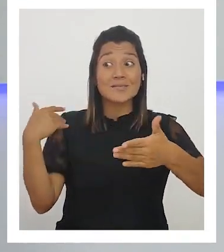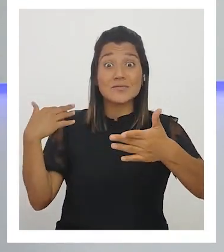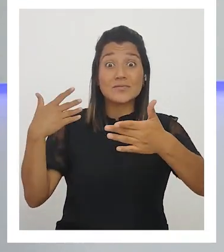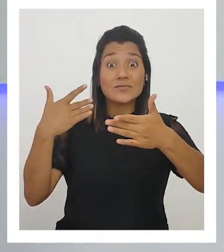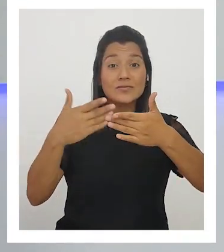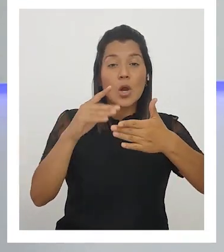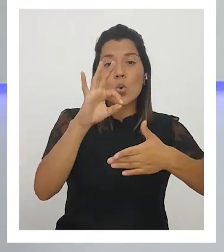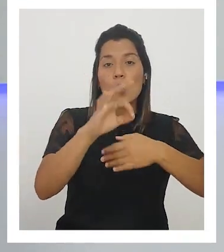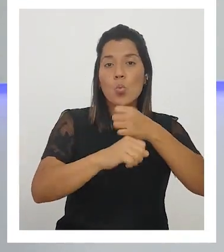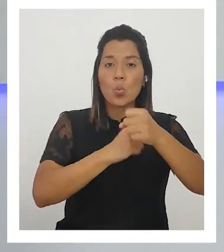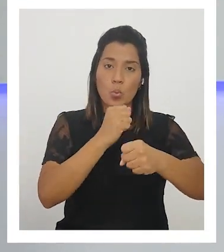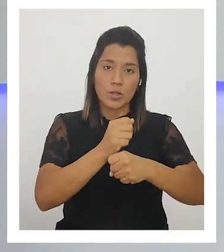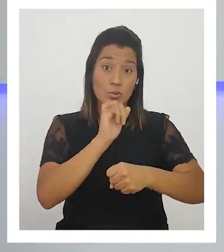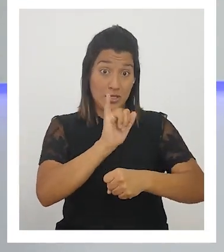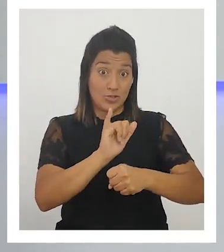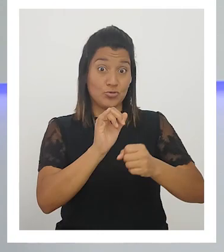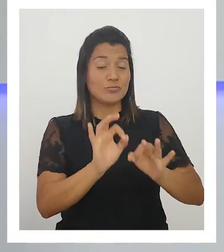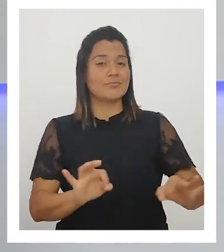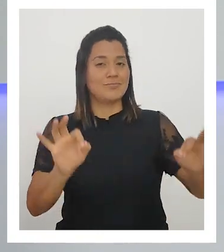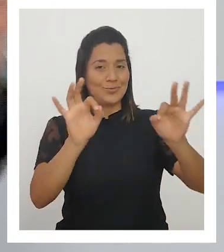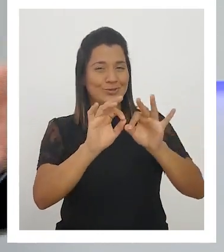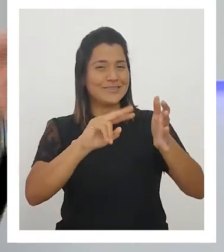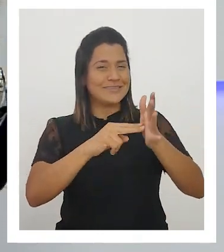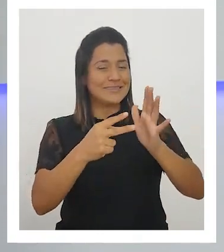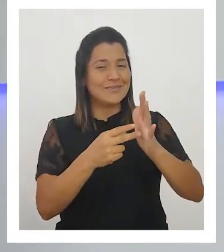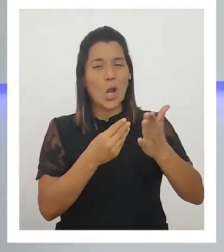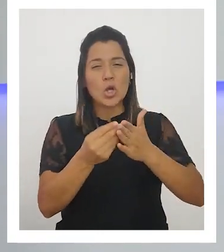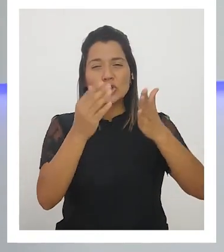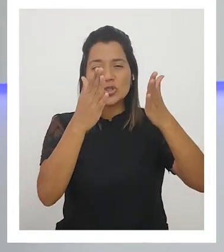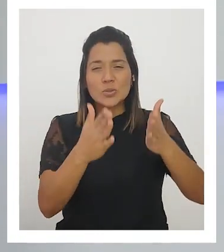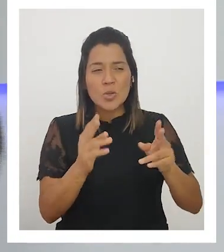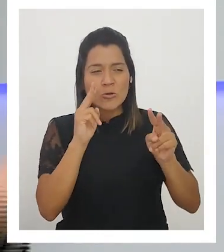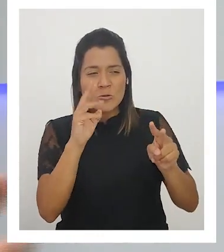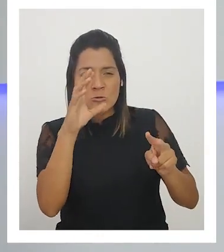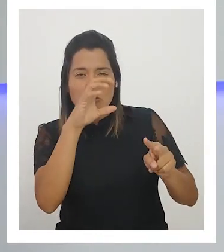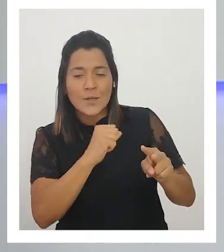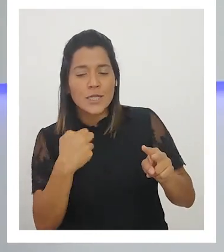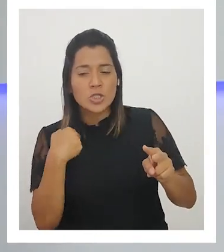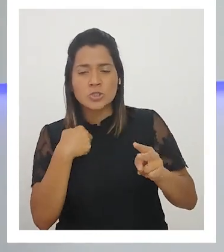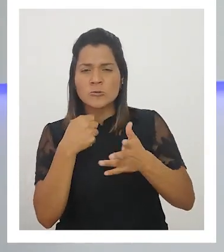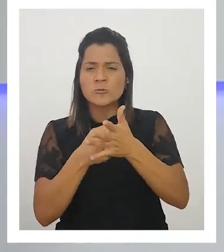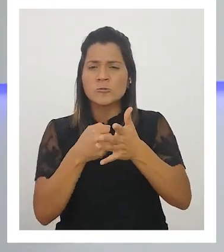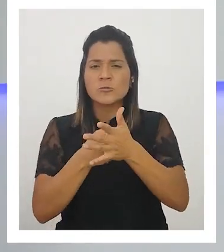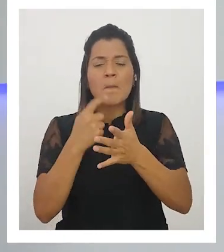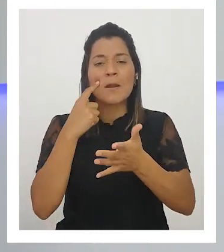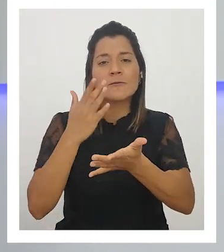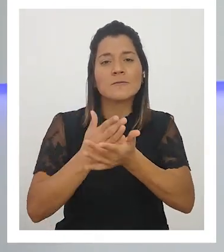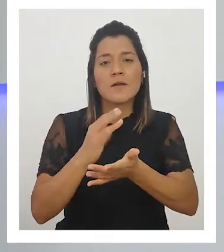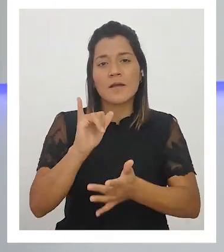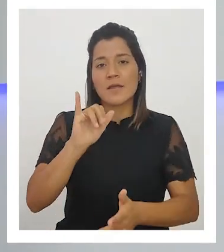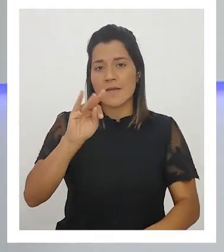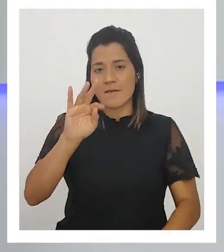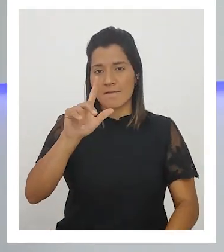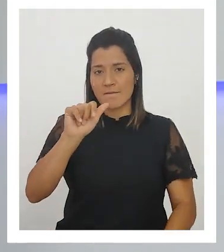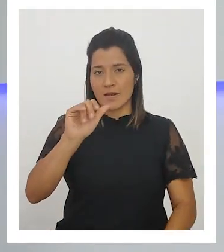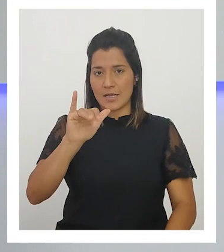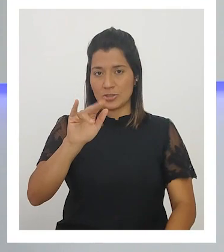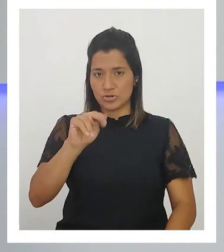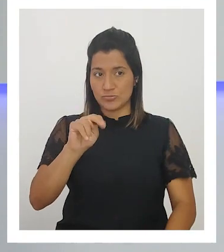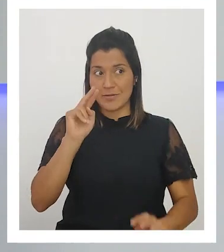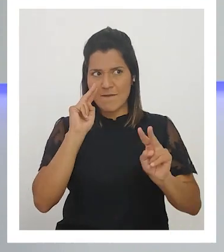está viendo la lucha contra la inflación y está viendo que la estamos ganando. Y además